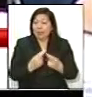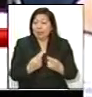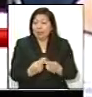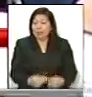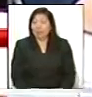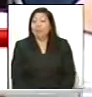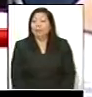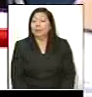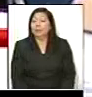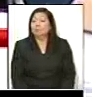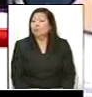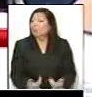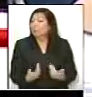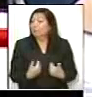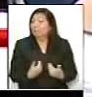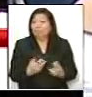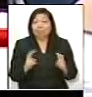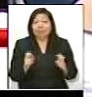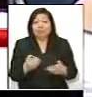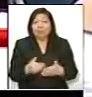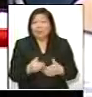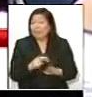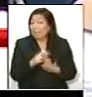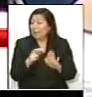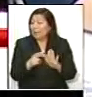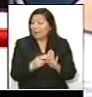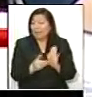todo caso, Presidenta, porque no tenemos el texto del predictamen